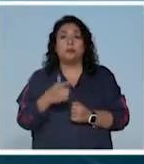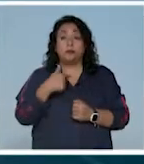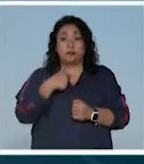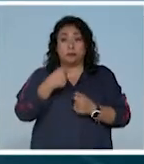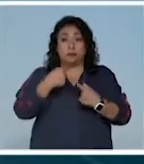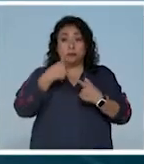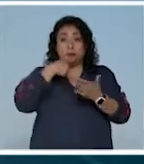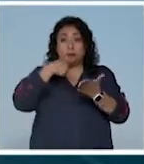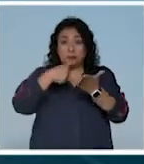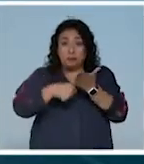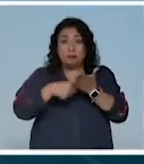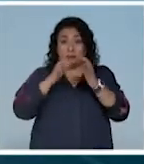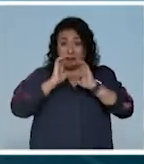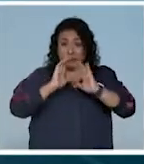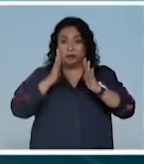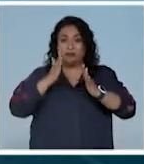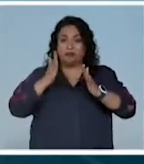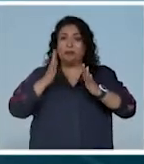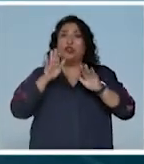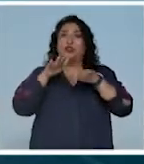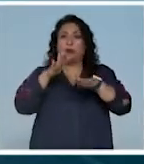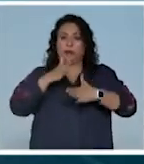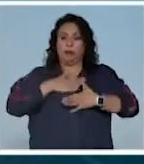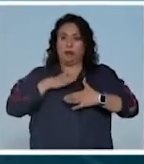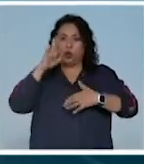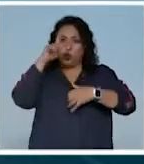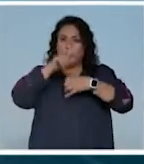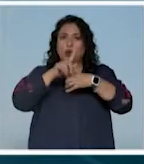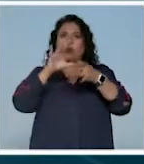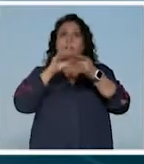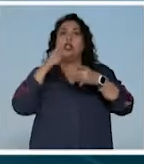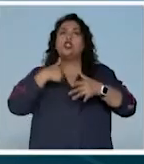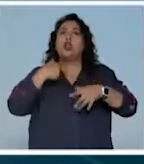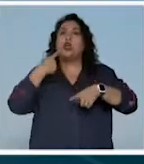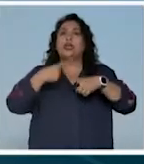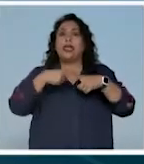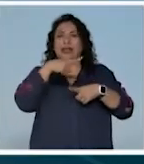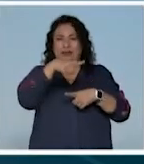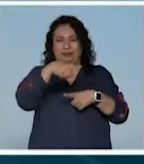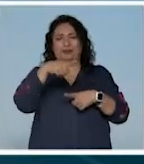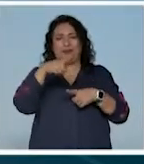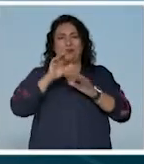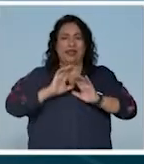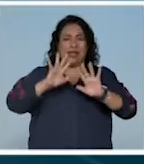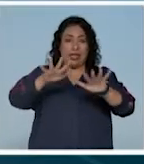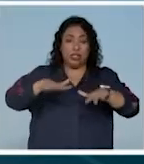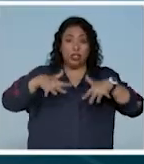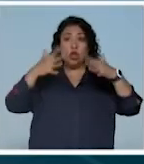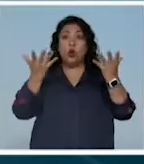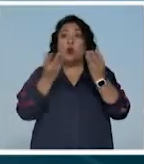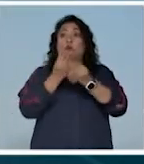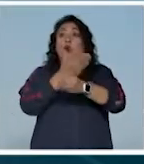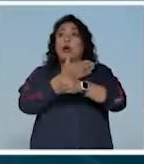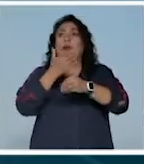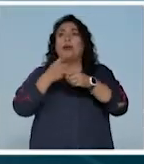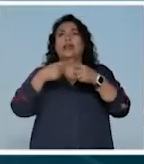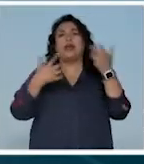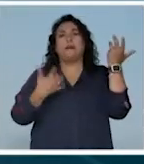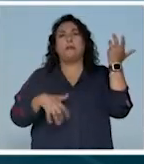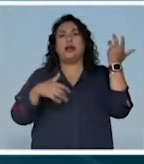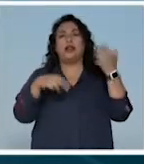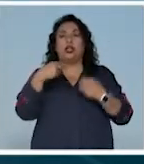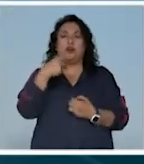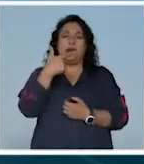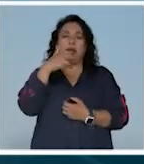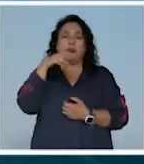de mí, hablan de mi cultura, explican quién soy. En este recital estará acompañado por el mariachi Gamamil,